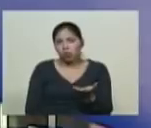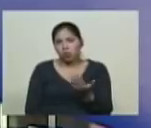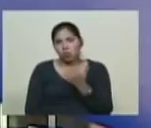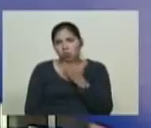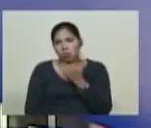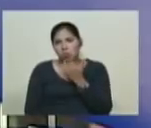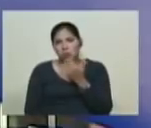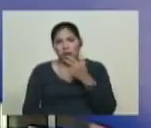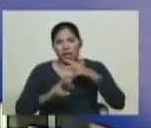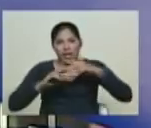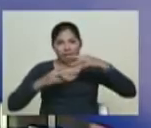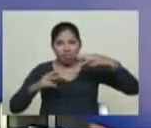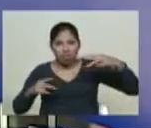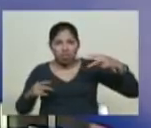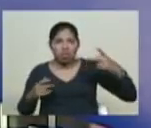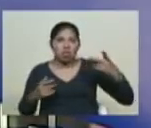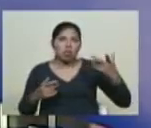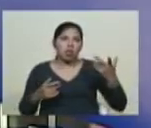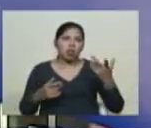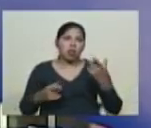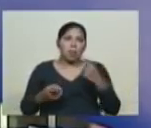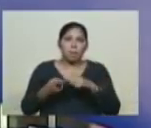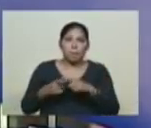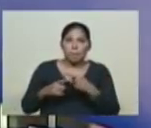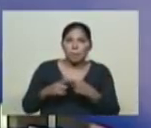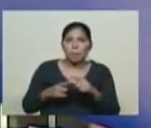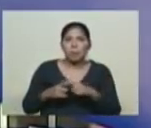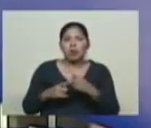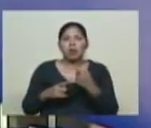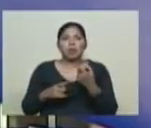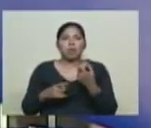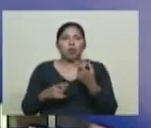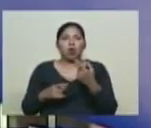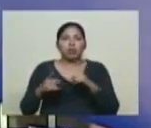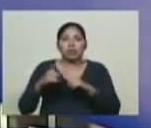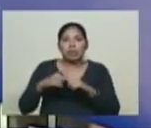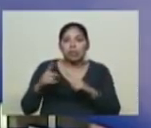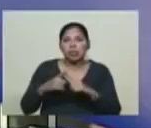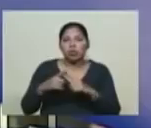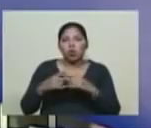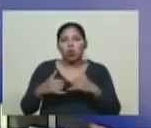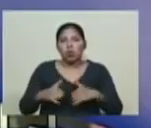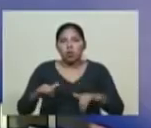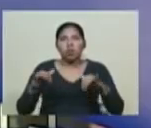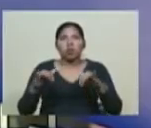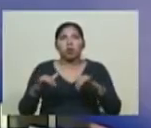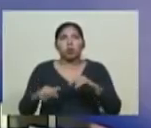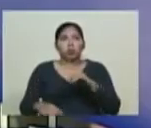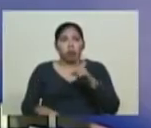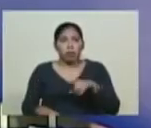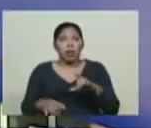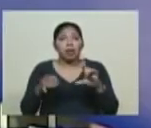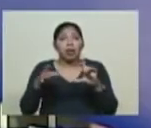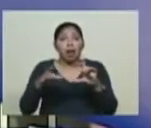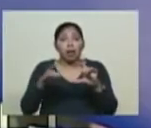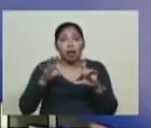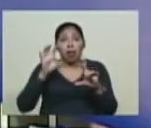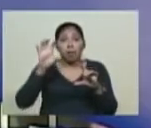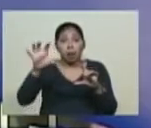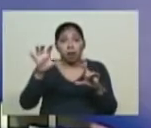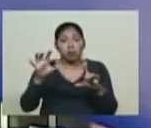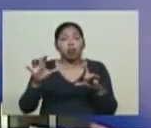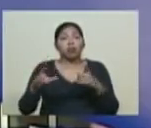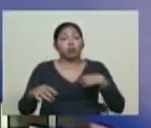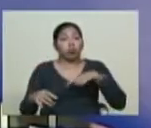familia, un hermano, un primo, un tío, un hijo con alguna discapacidad. También por el carnet de la patria estamos